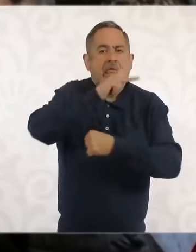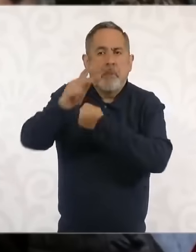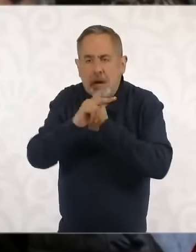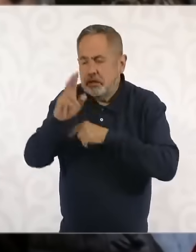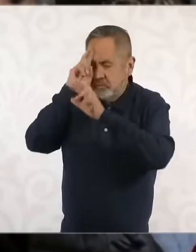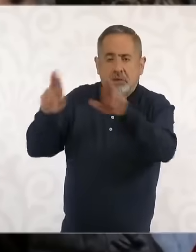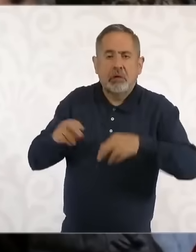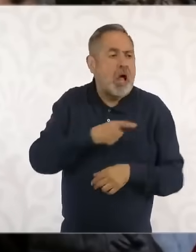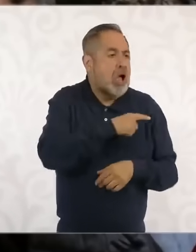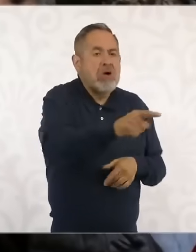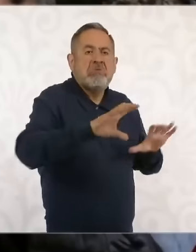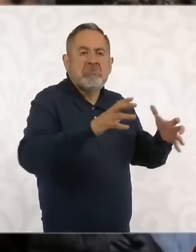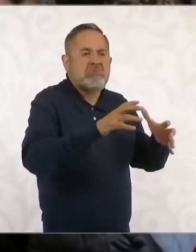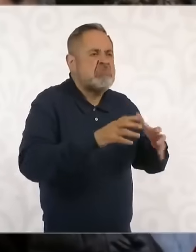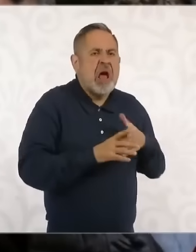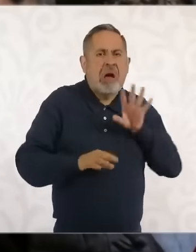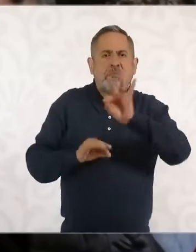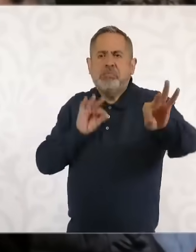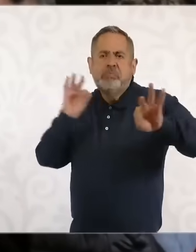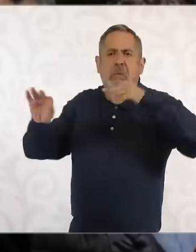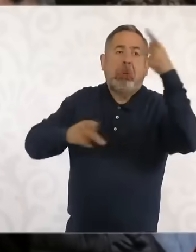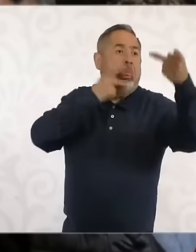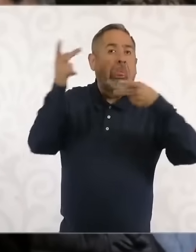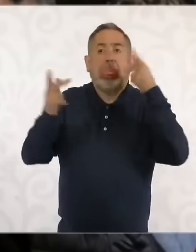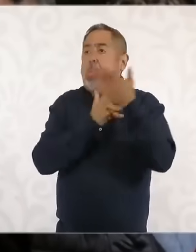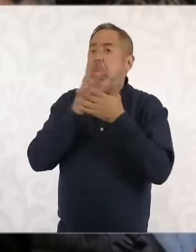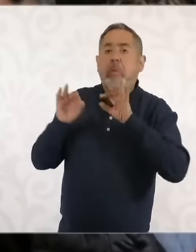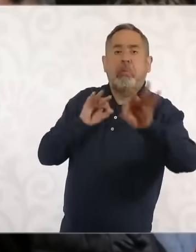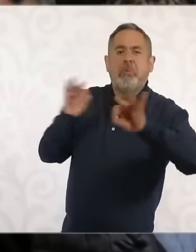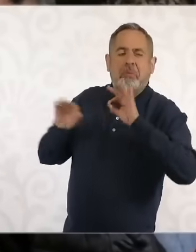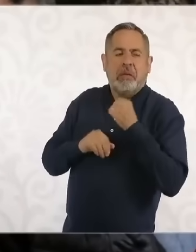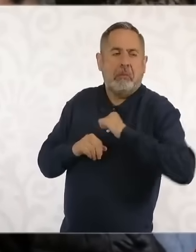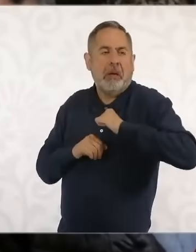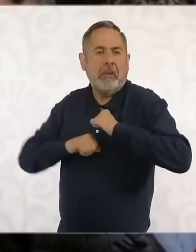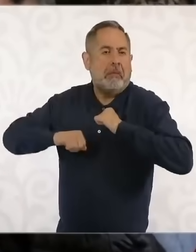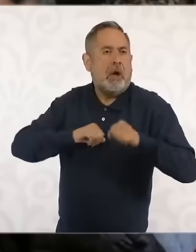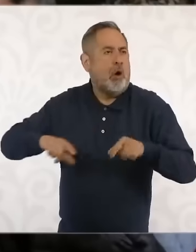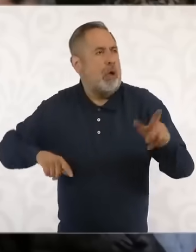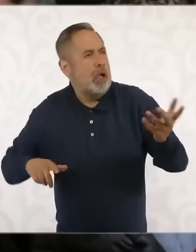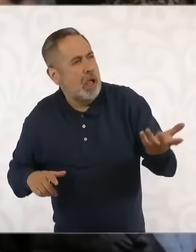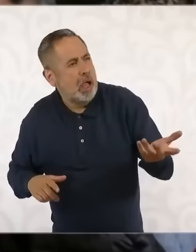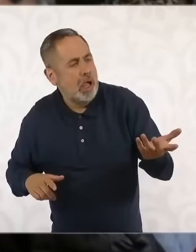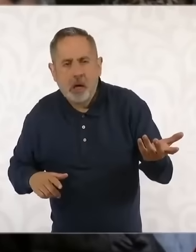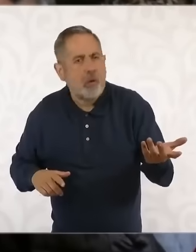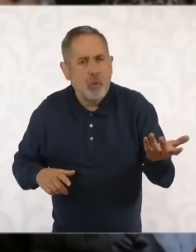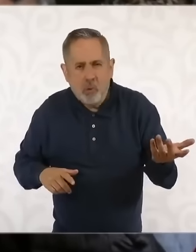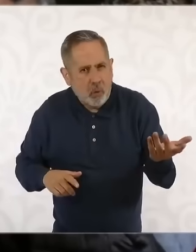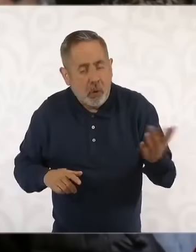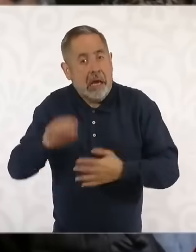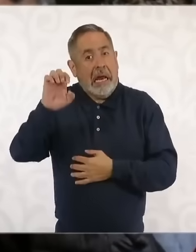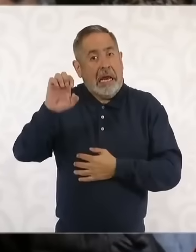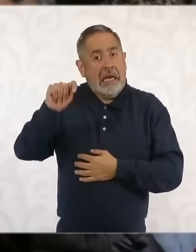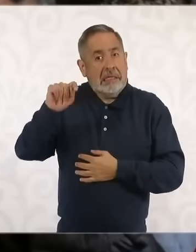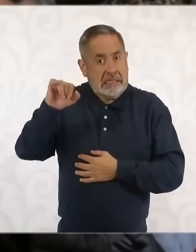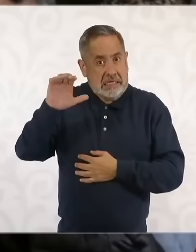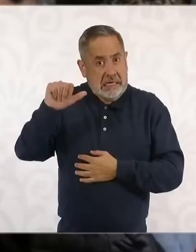pueblos. Estas corporaciones mediáticas se alejan de todo ello, incluso la ética periodística nos, digamos que